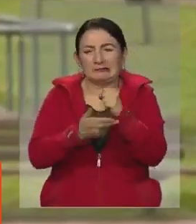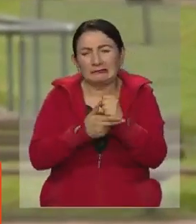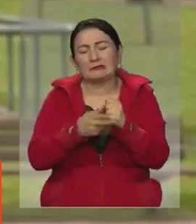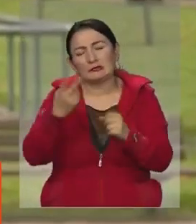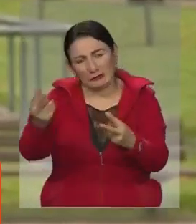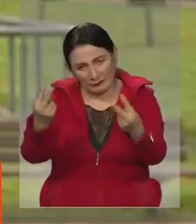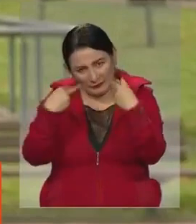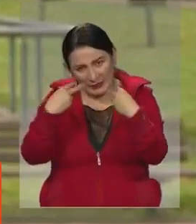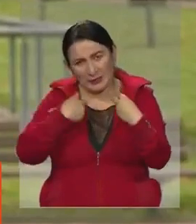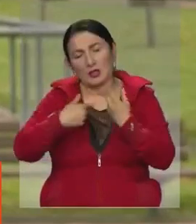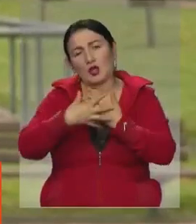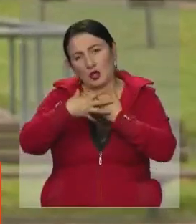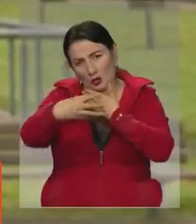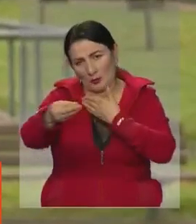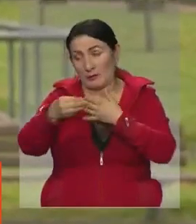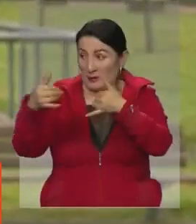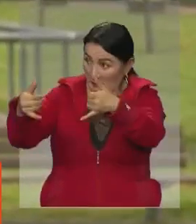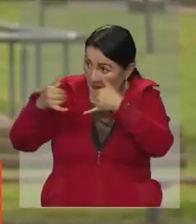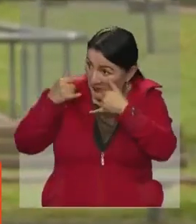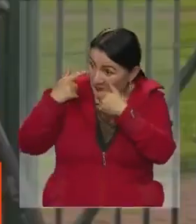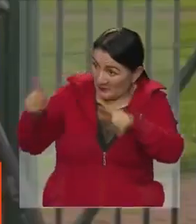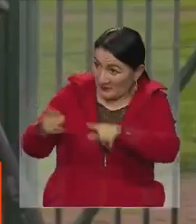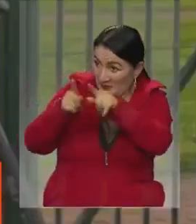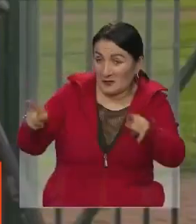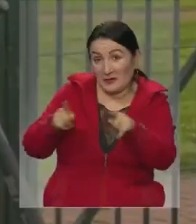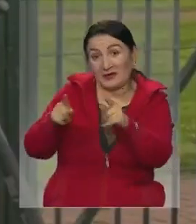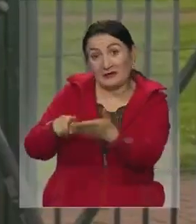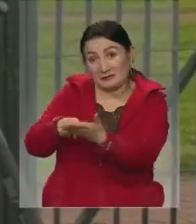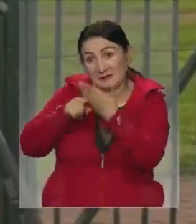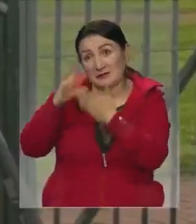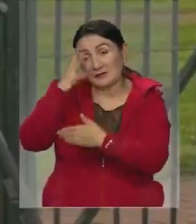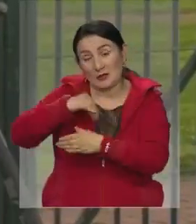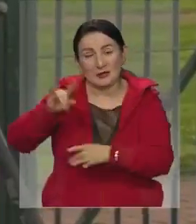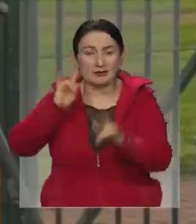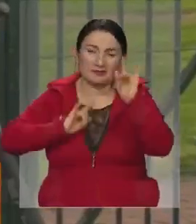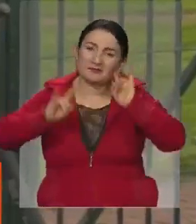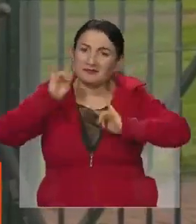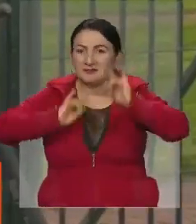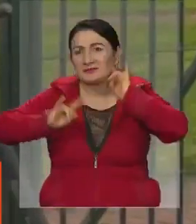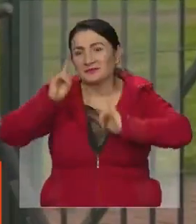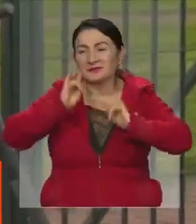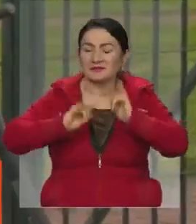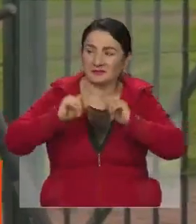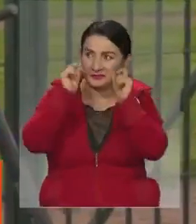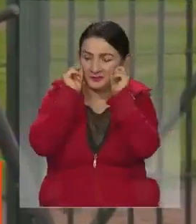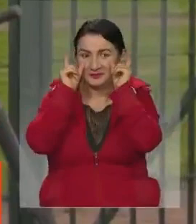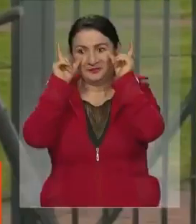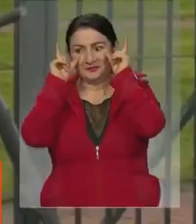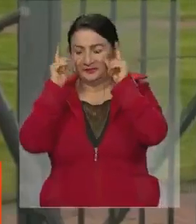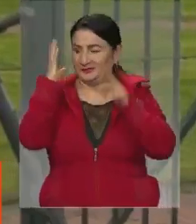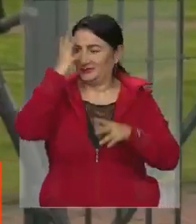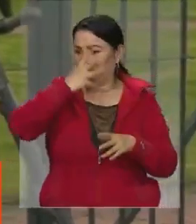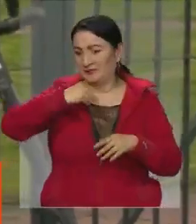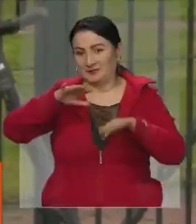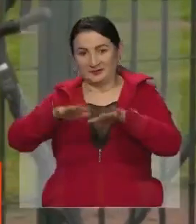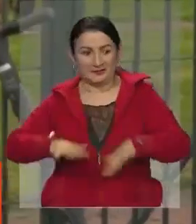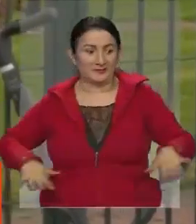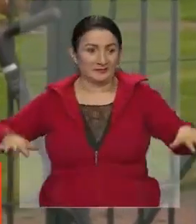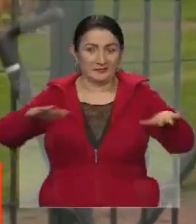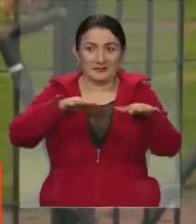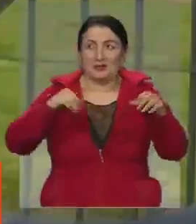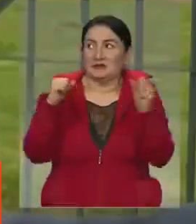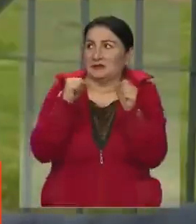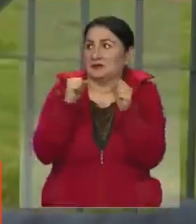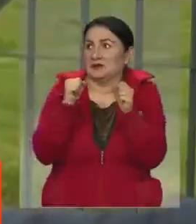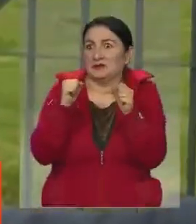que nosotros estamos haciendo y el premio que estamos recibiendo en el día de hoy. Es algo armonioso como para despertarnos en esta mañana tan